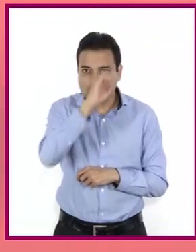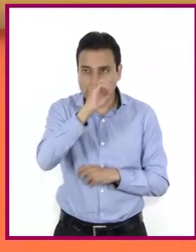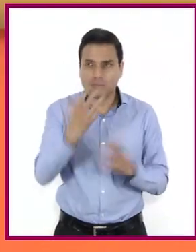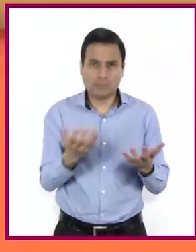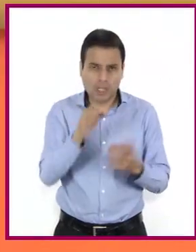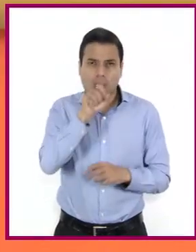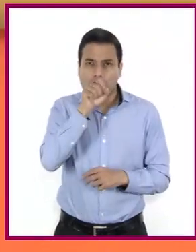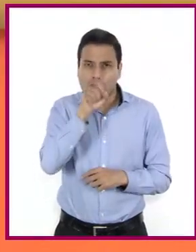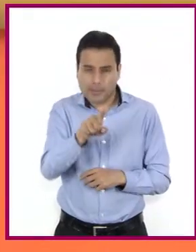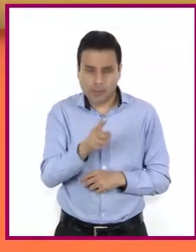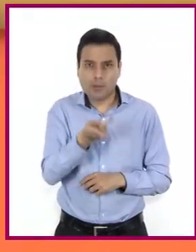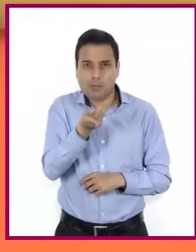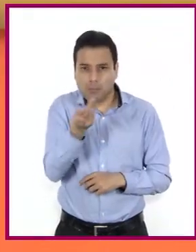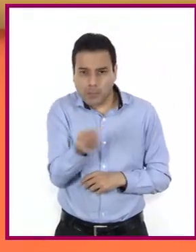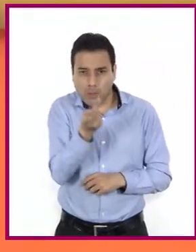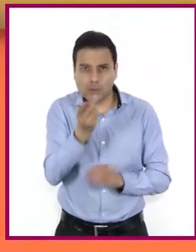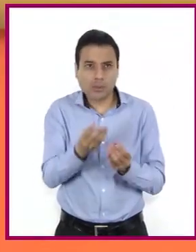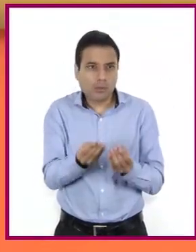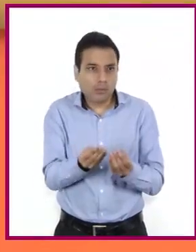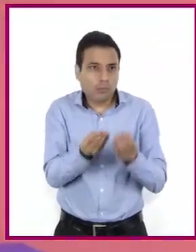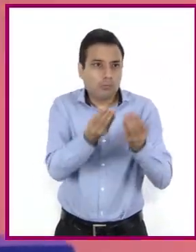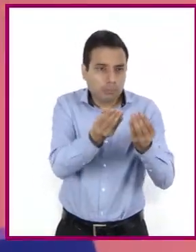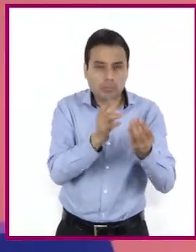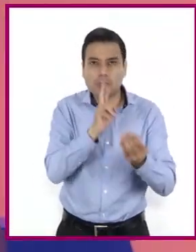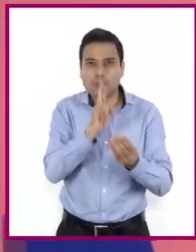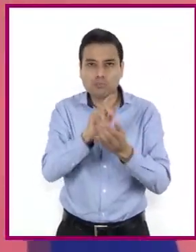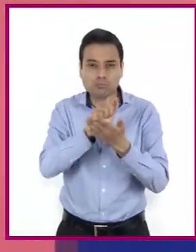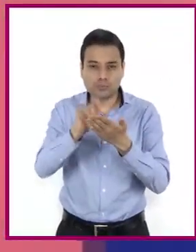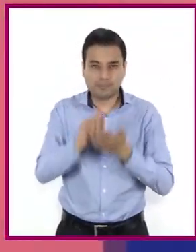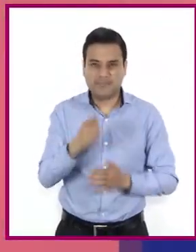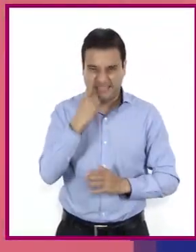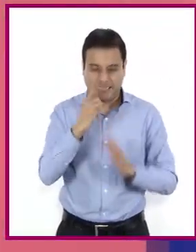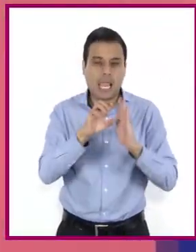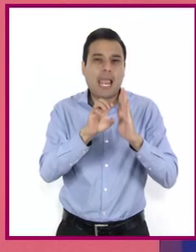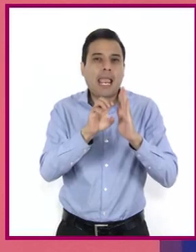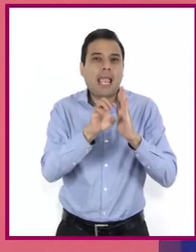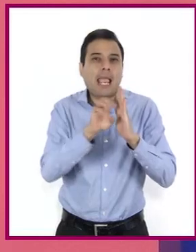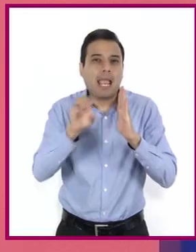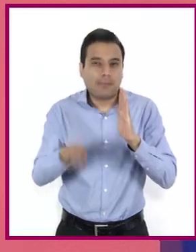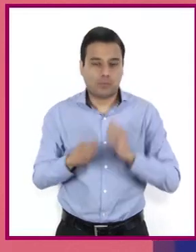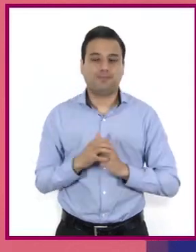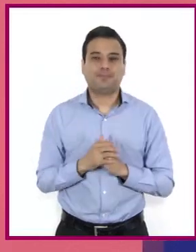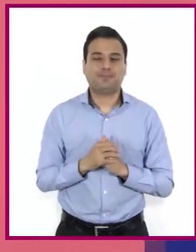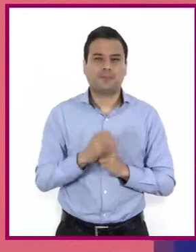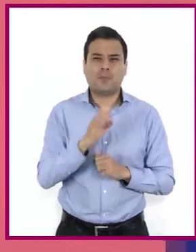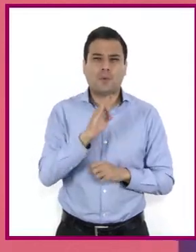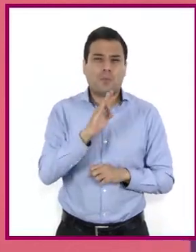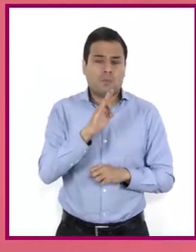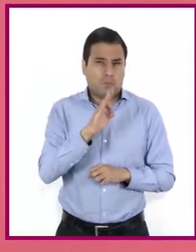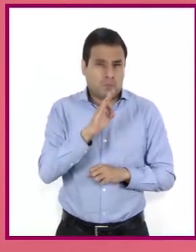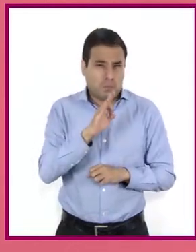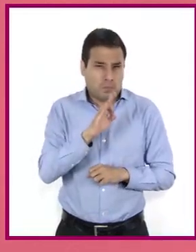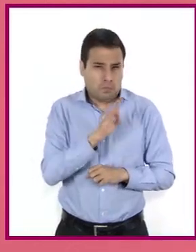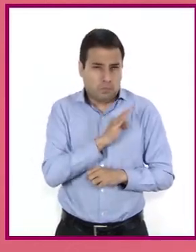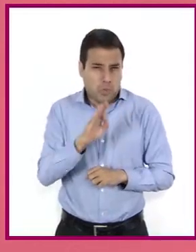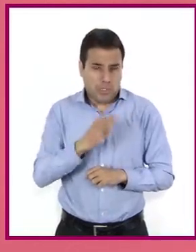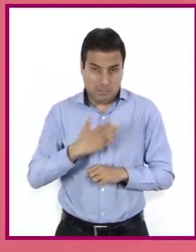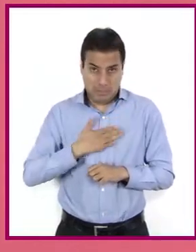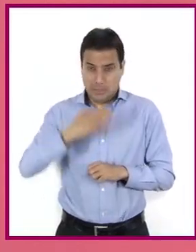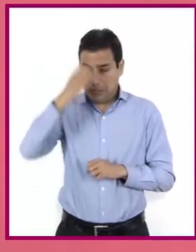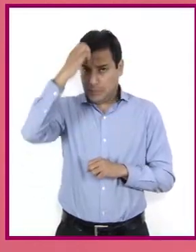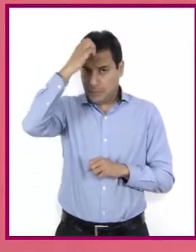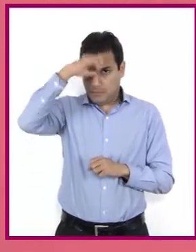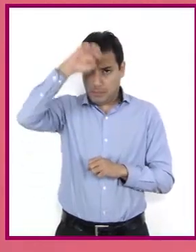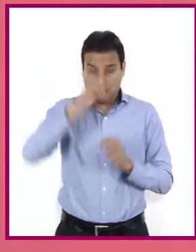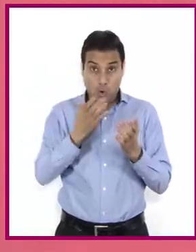una encuesta. Profesora, para tener un ejemplo de lo que acabamos de ver, podríamos retomar mi experiencia con la campaña escolar